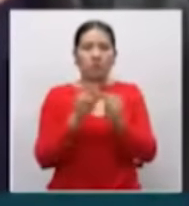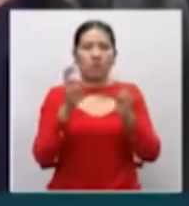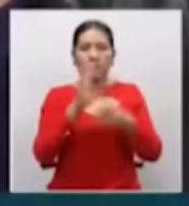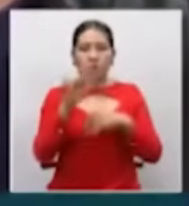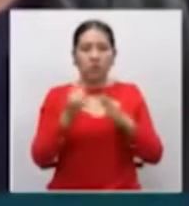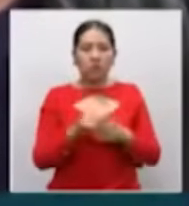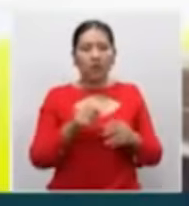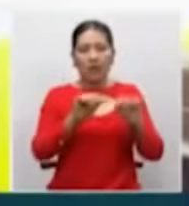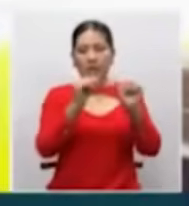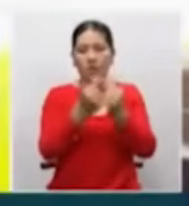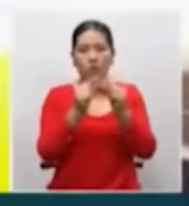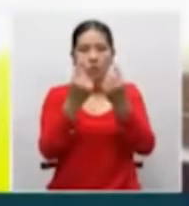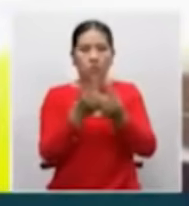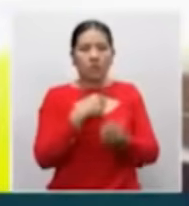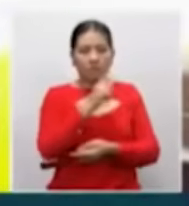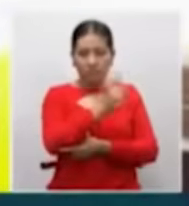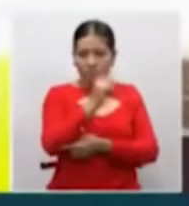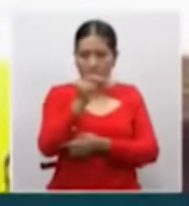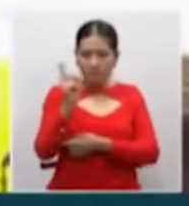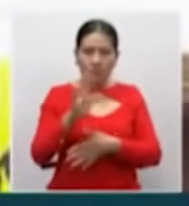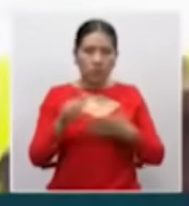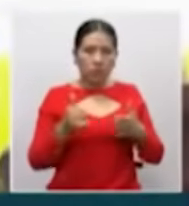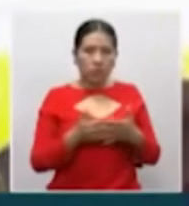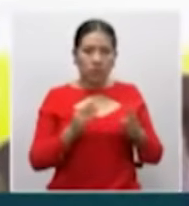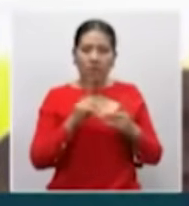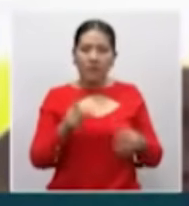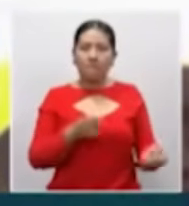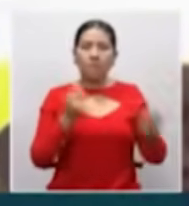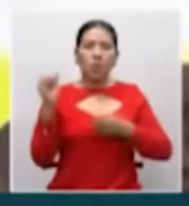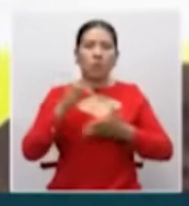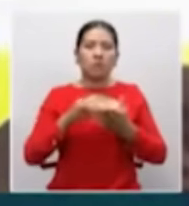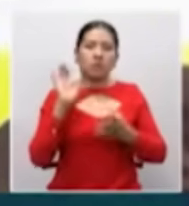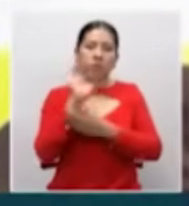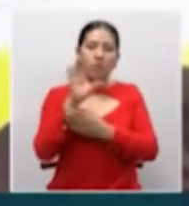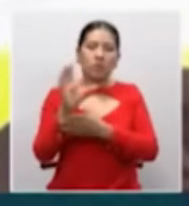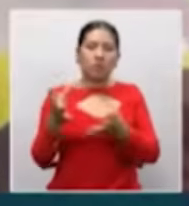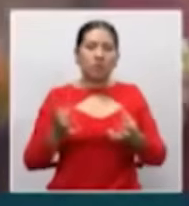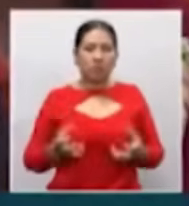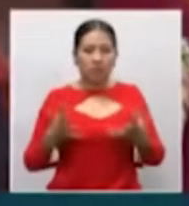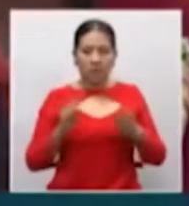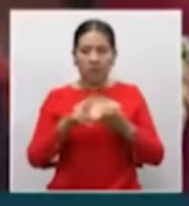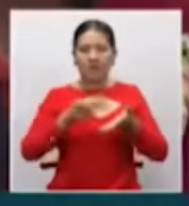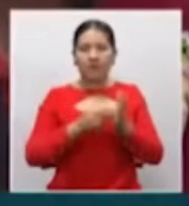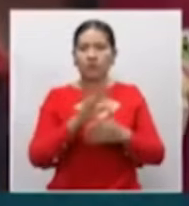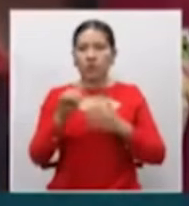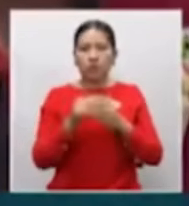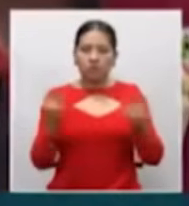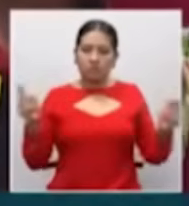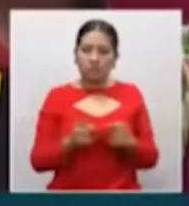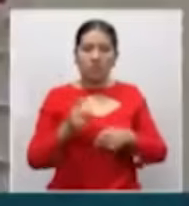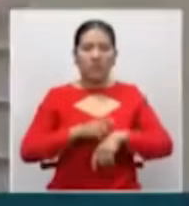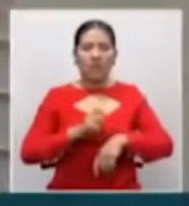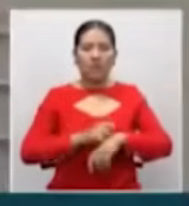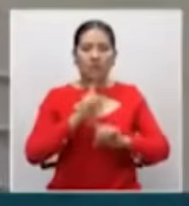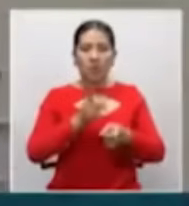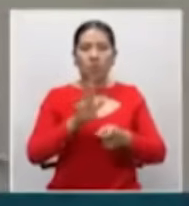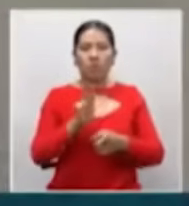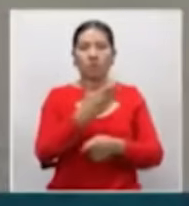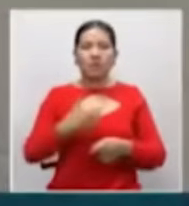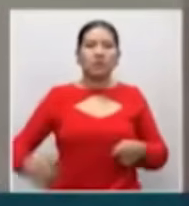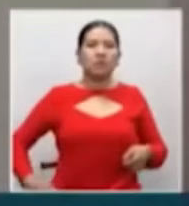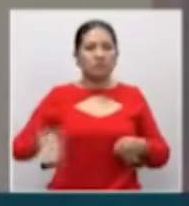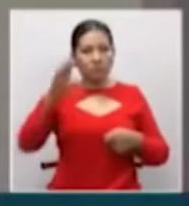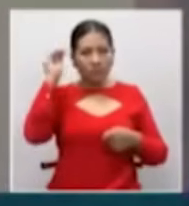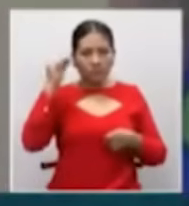Asimismo lo señalaron por Buscar el poder a toda Costa Aunque eso signifique acortar el mandato del presidente Arce quien fue elegido con